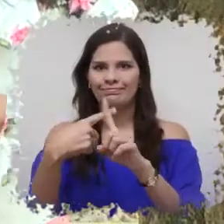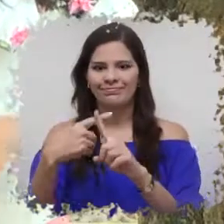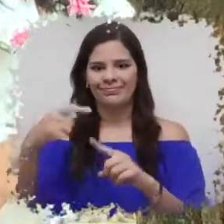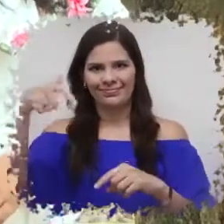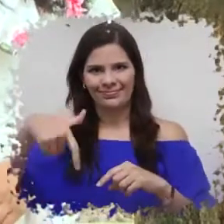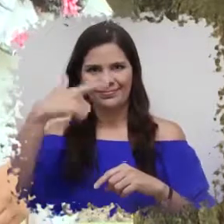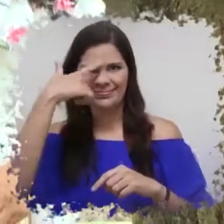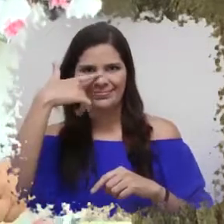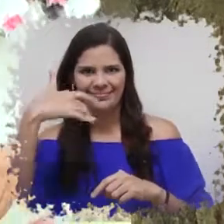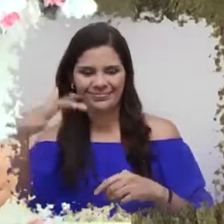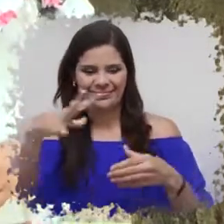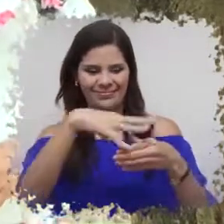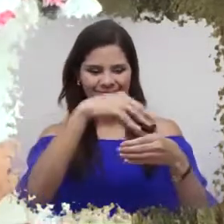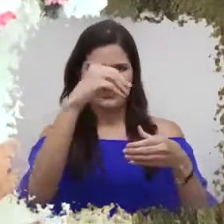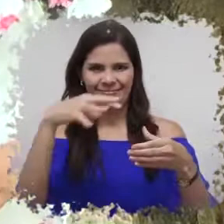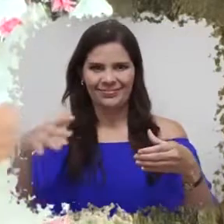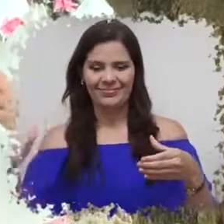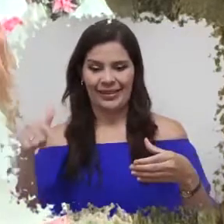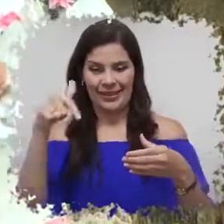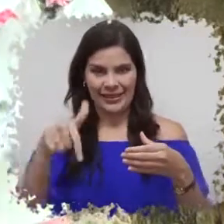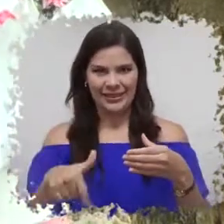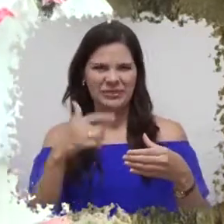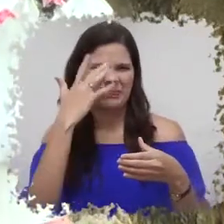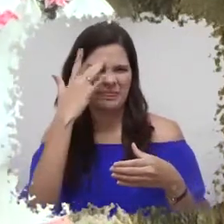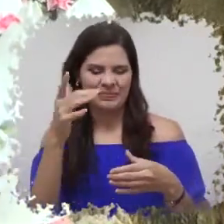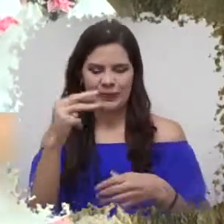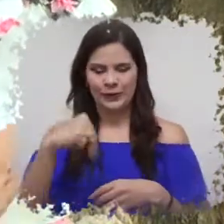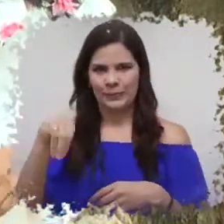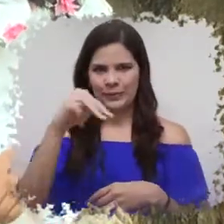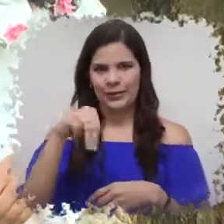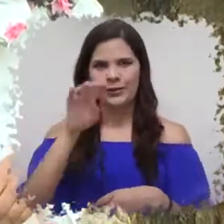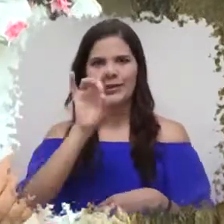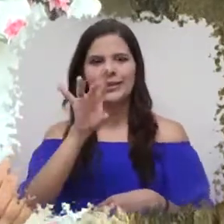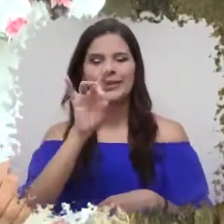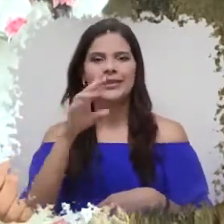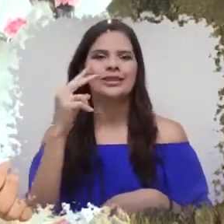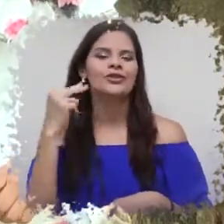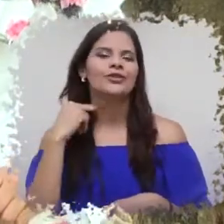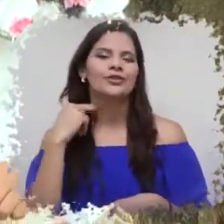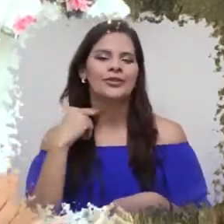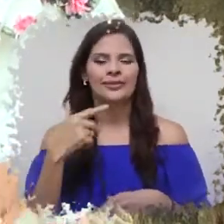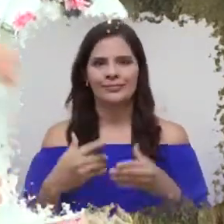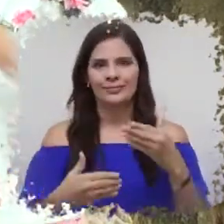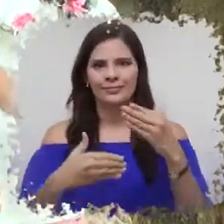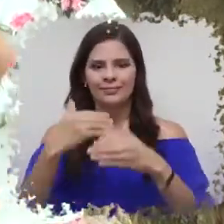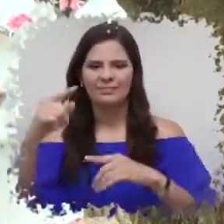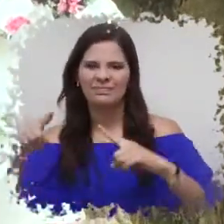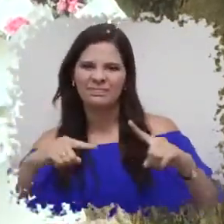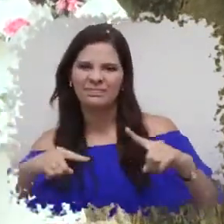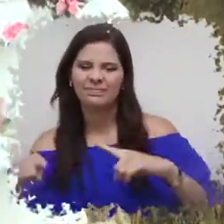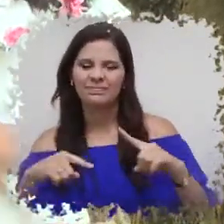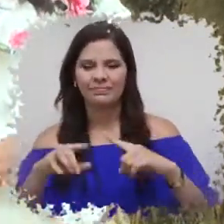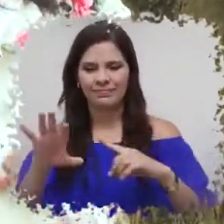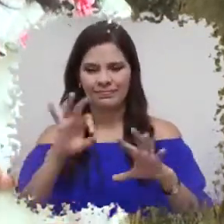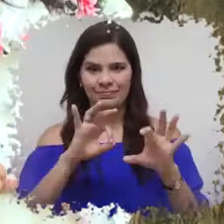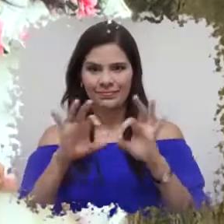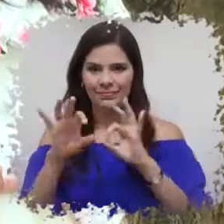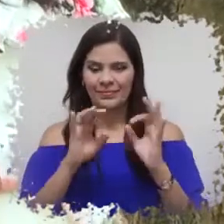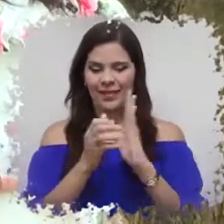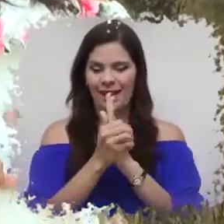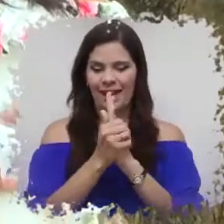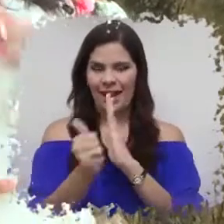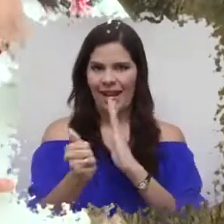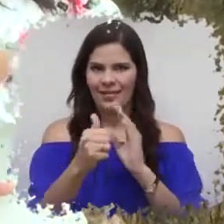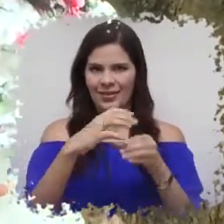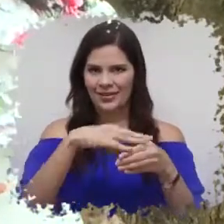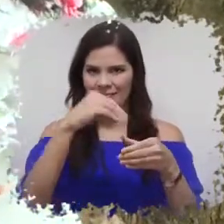Después de las reacciones positivas que se generó en la sociedad samaria y magdalenense, la Universidad del Magdalena el pasado miércoles 15 de noviembre dio inicio al proceso